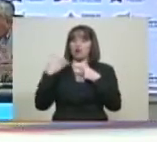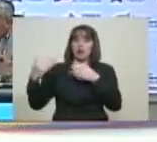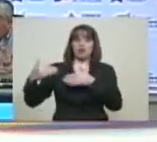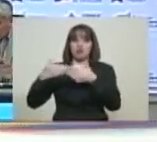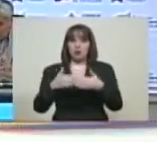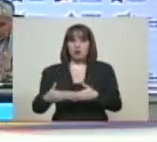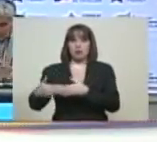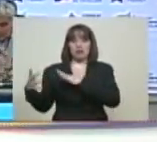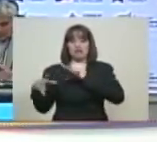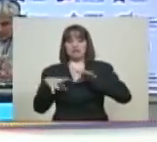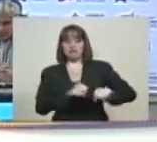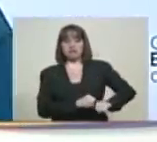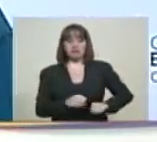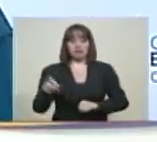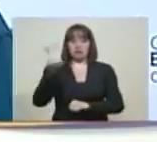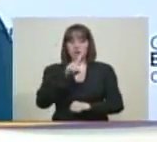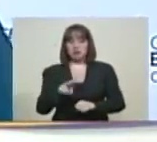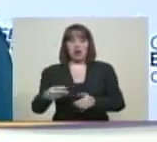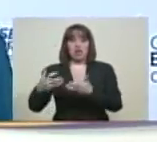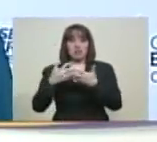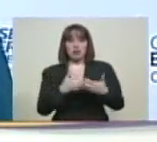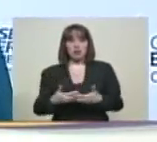de los viejos imperios europeos